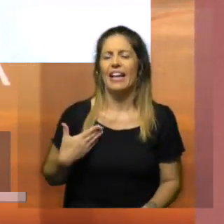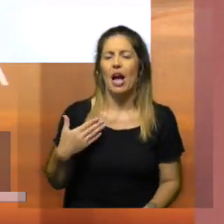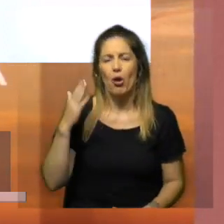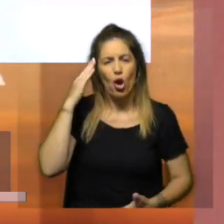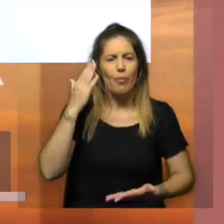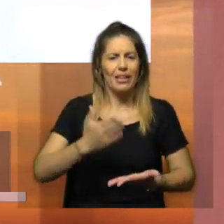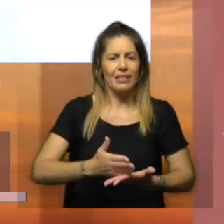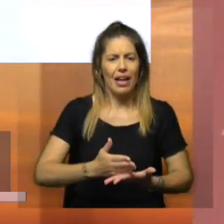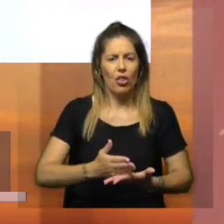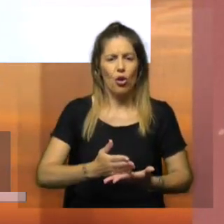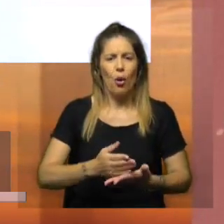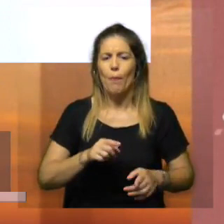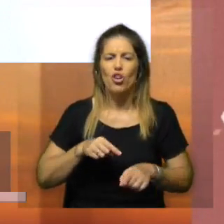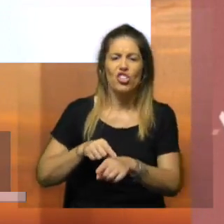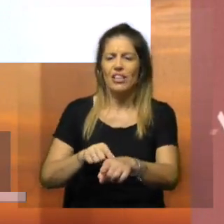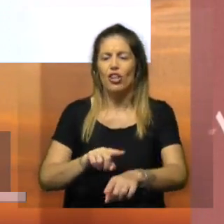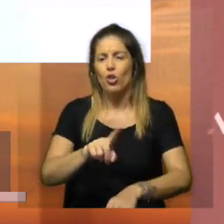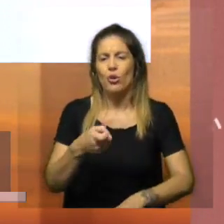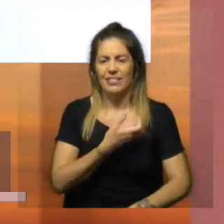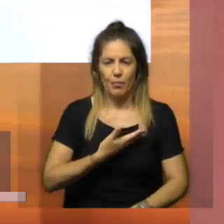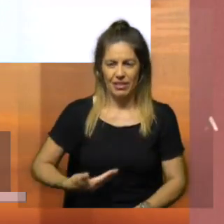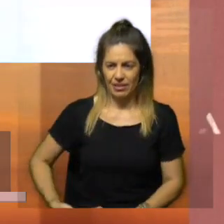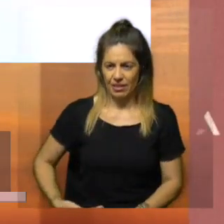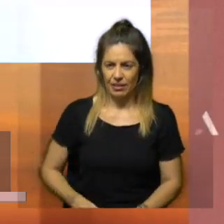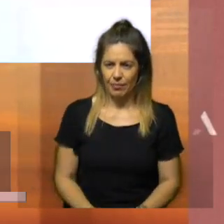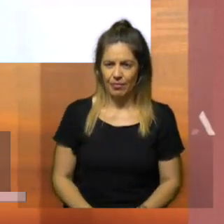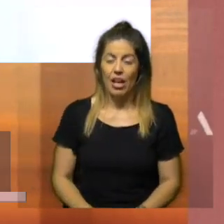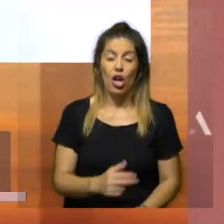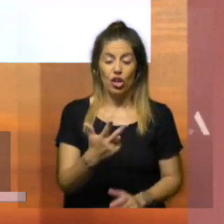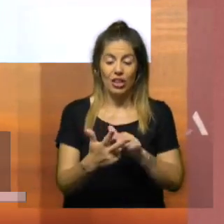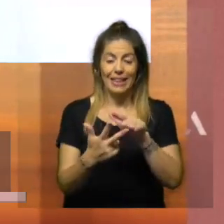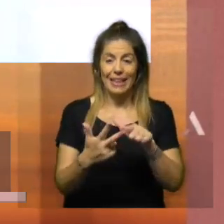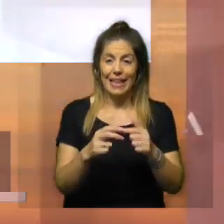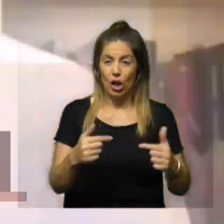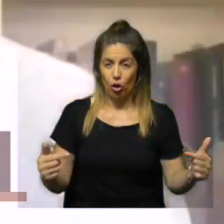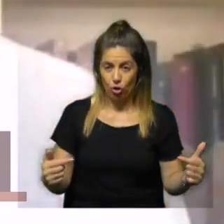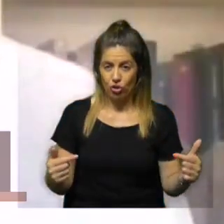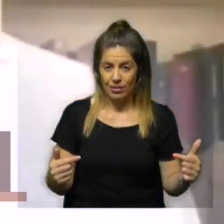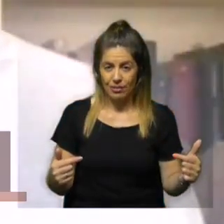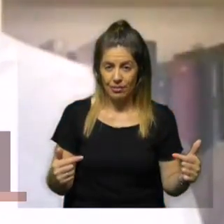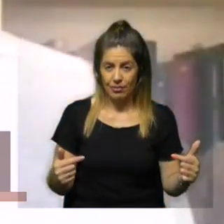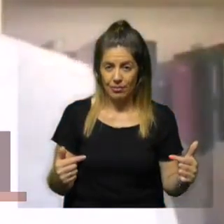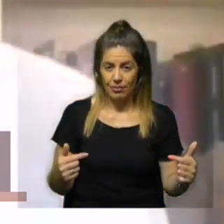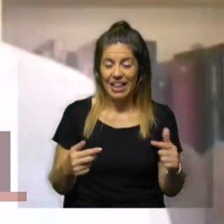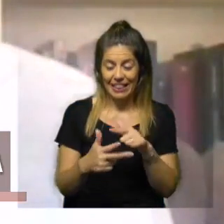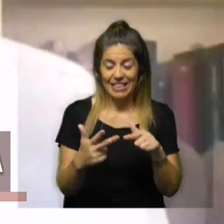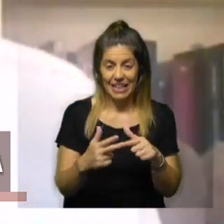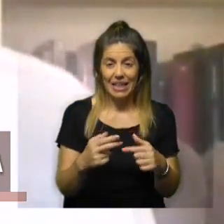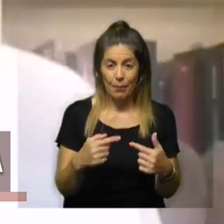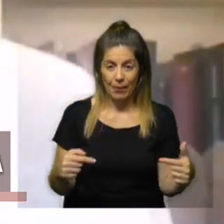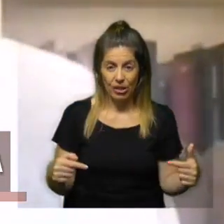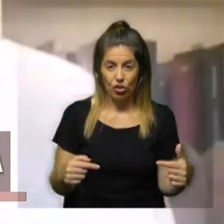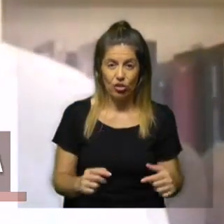parte de seguidores de un expresidente? Quizá tres cosas para tener tres elementos iniciales